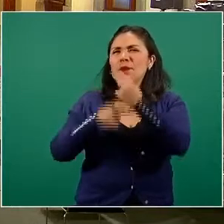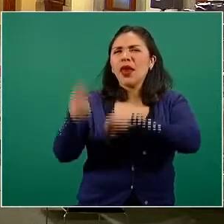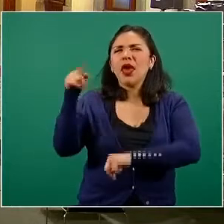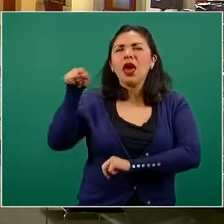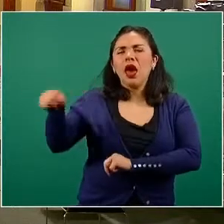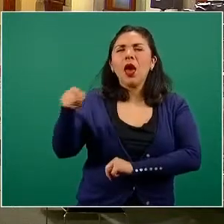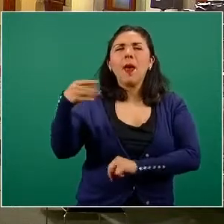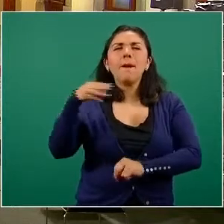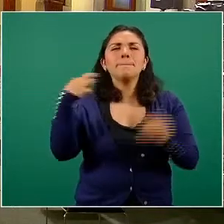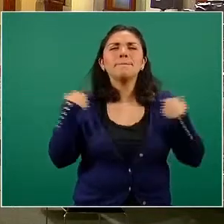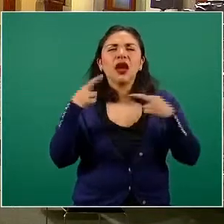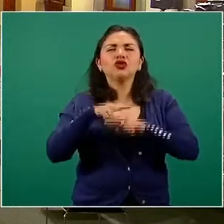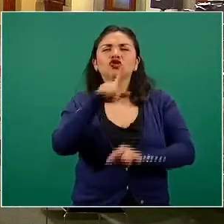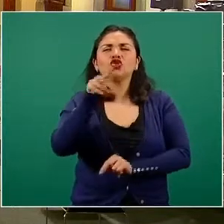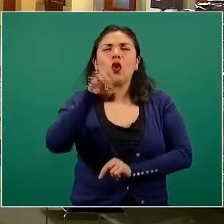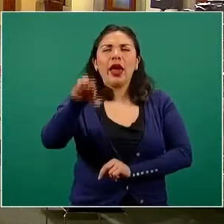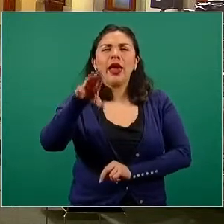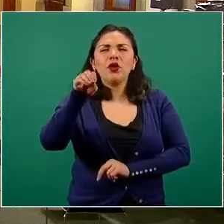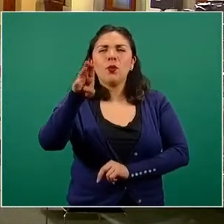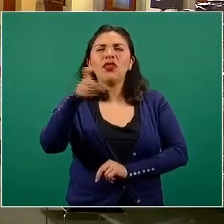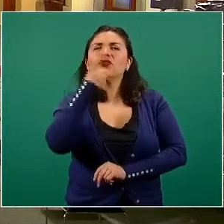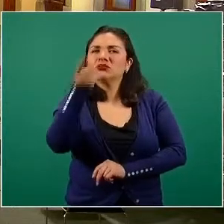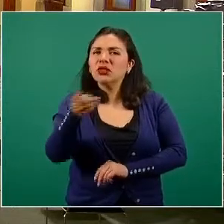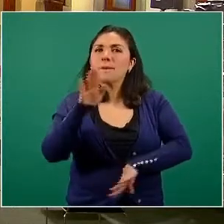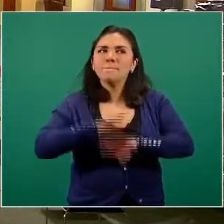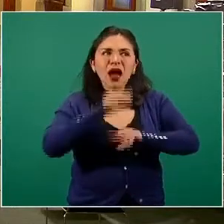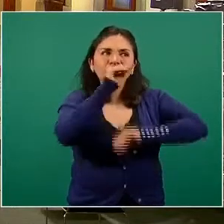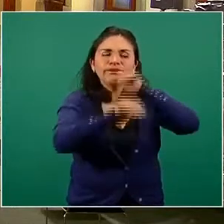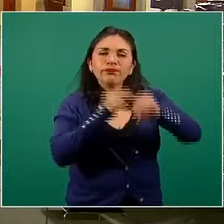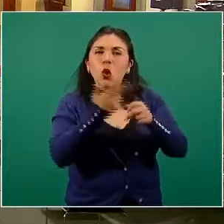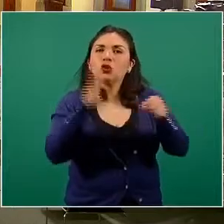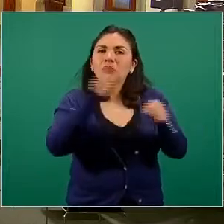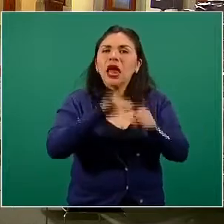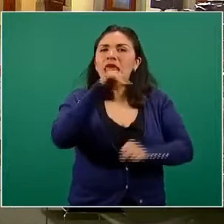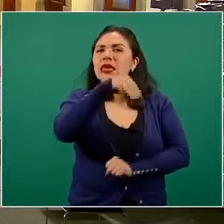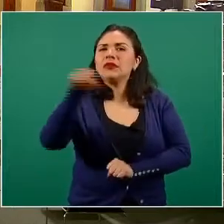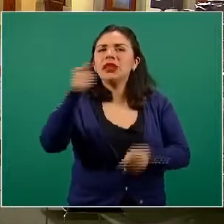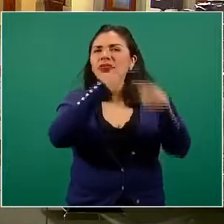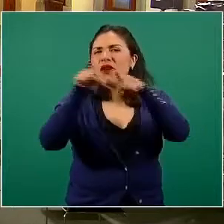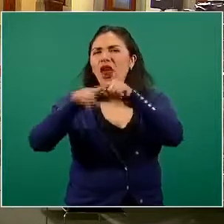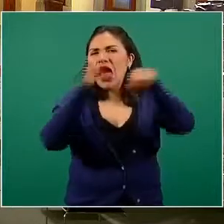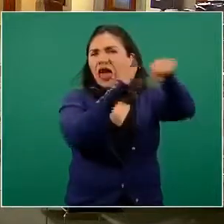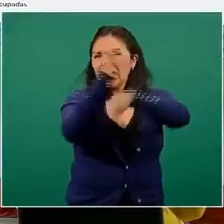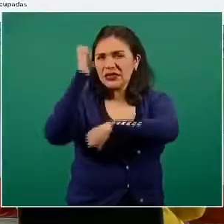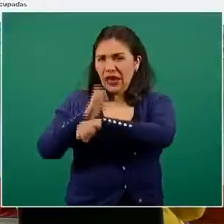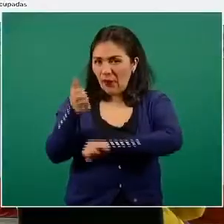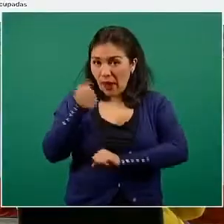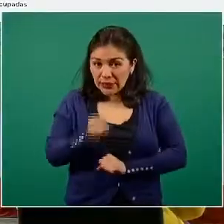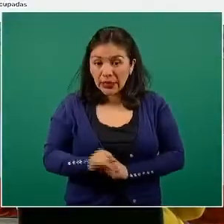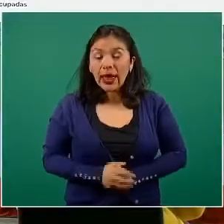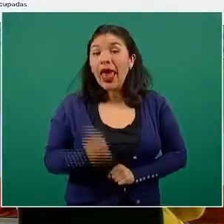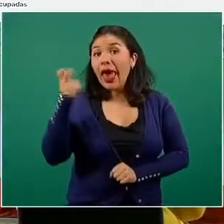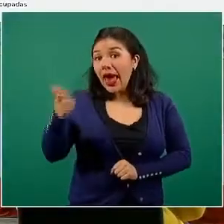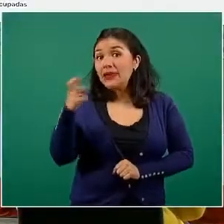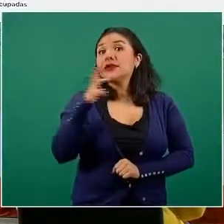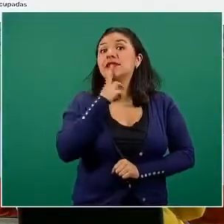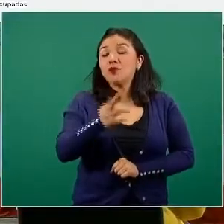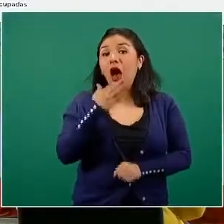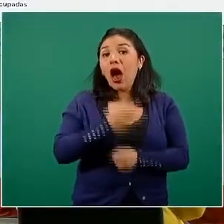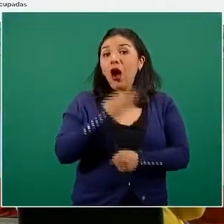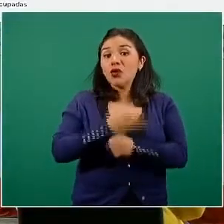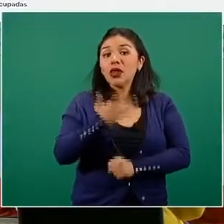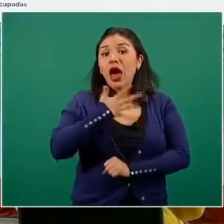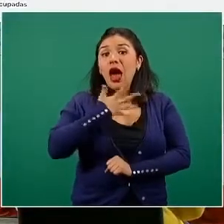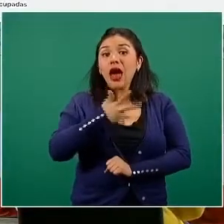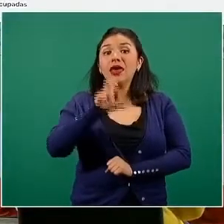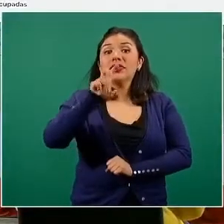el maestro Robledo y habló de expansiones en el IMSS en diferentes entidades federativas. Y es el resultado. Actualmente tenemos